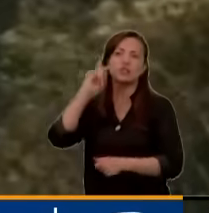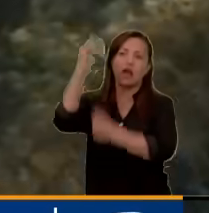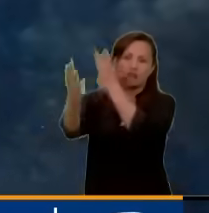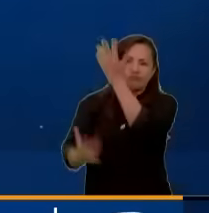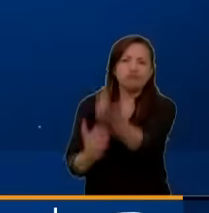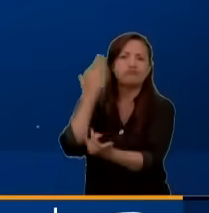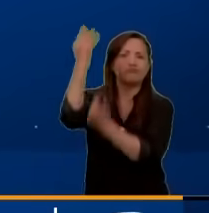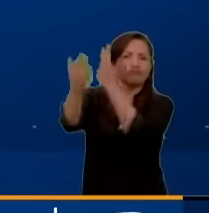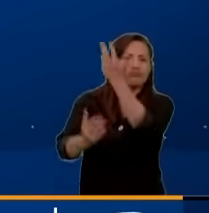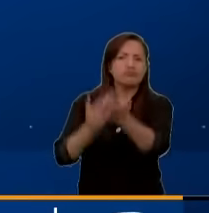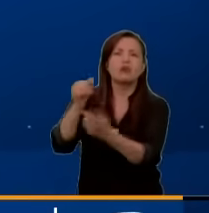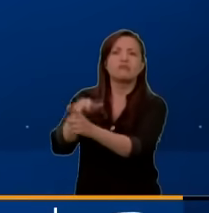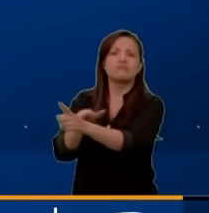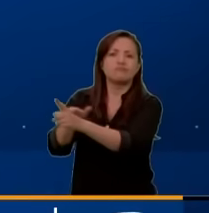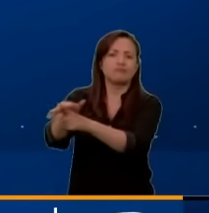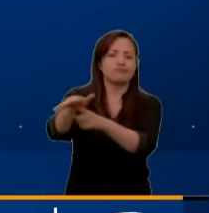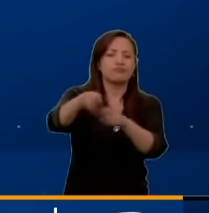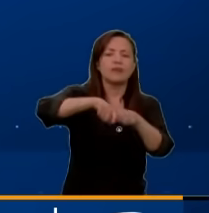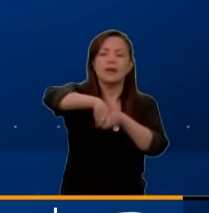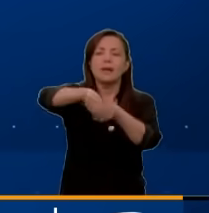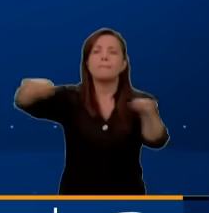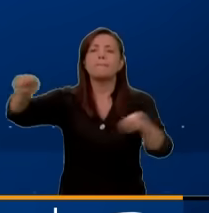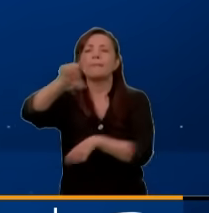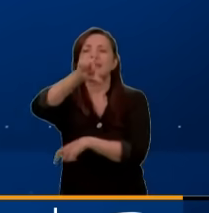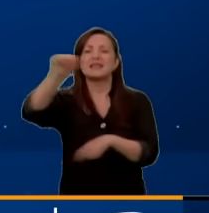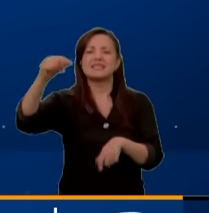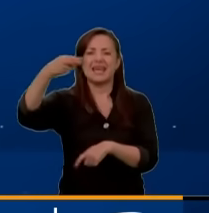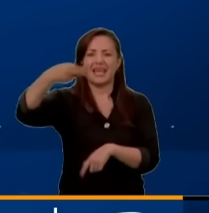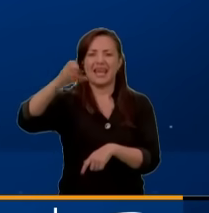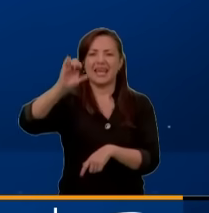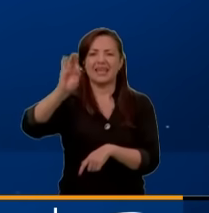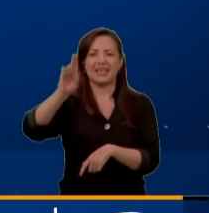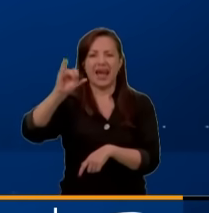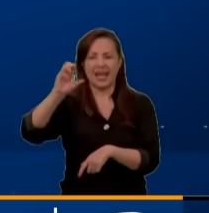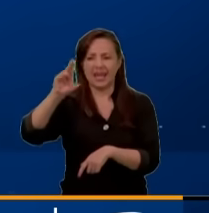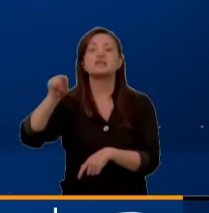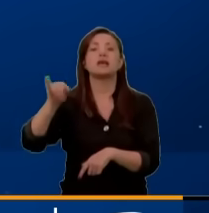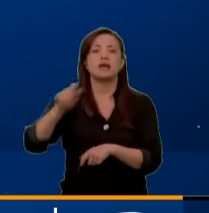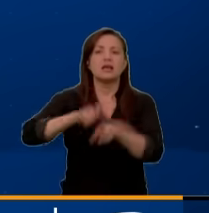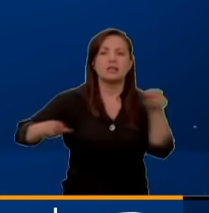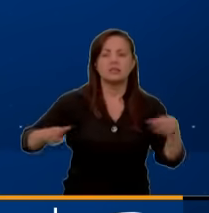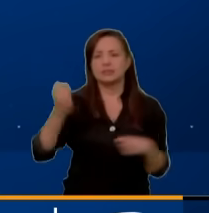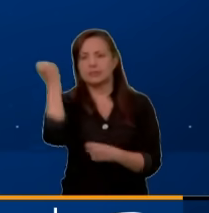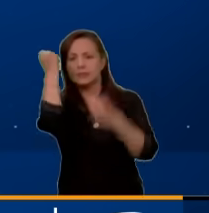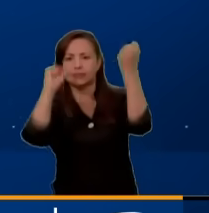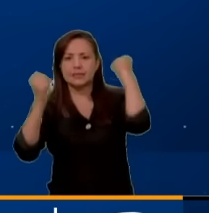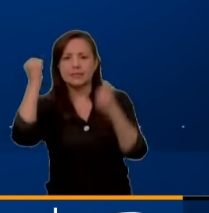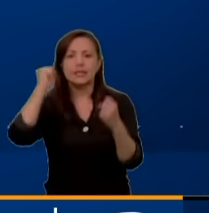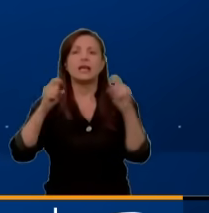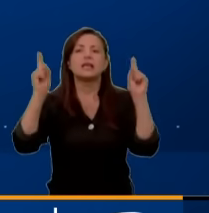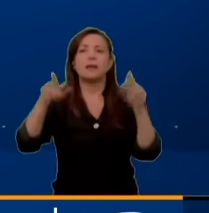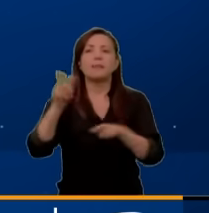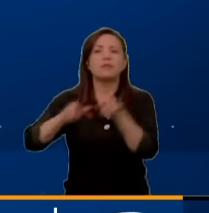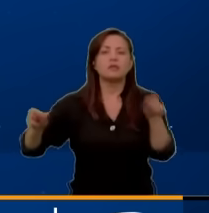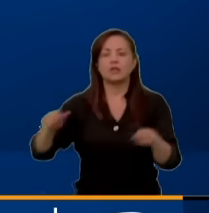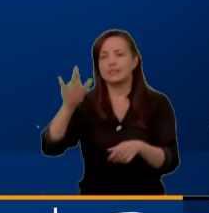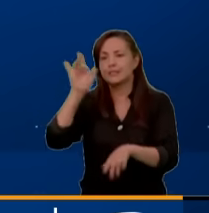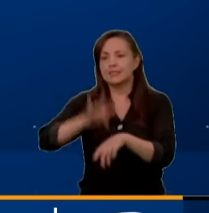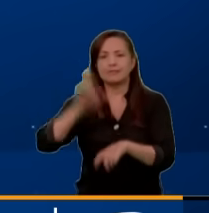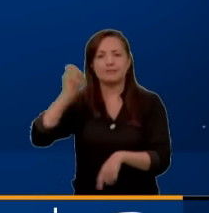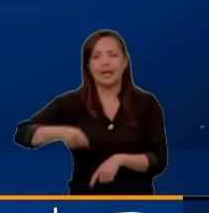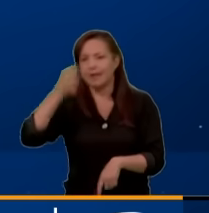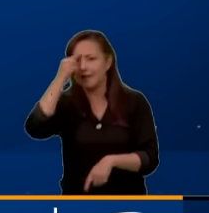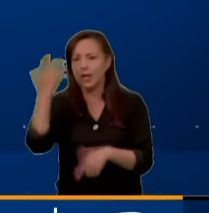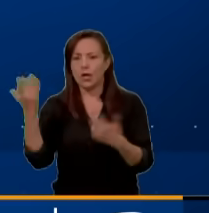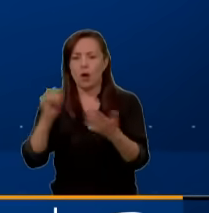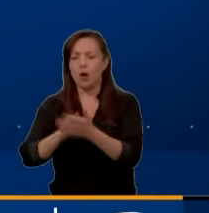consumido también más de 100 hectáreas de bosque. La gente está desesperada, han tenido incluso que evacuar, pero veamos el